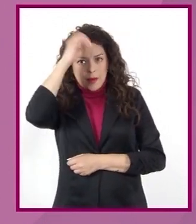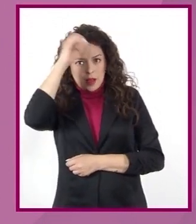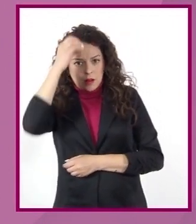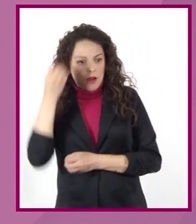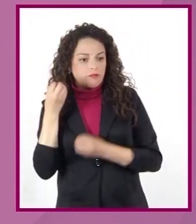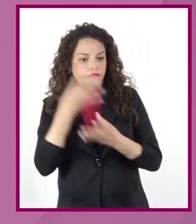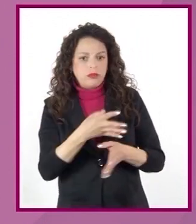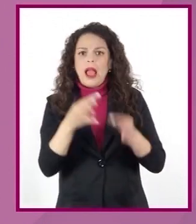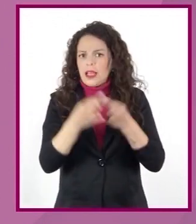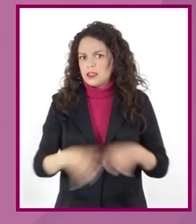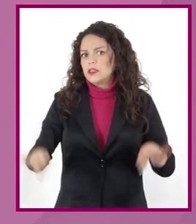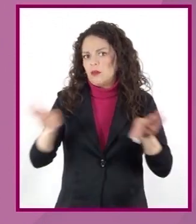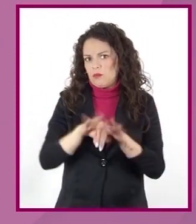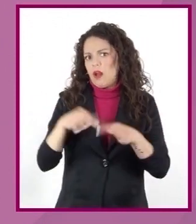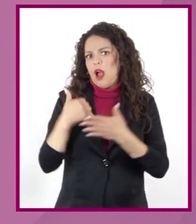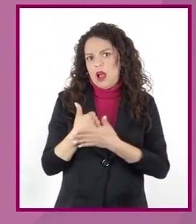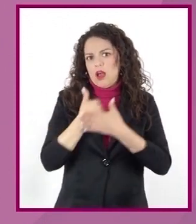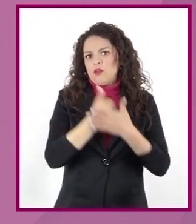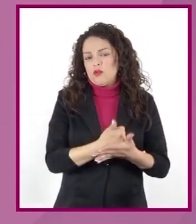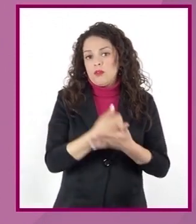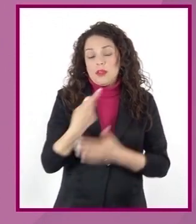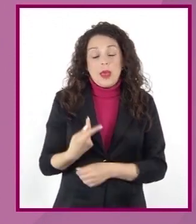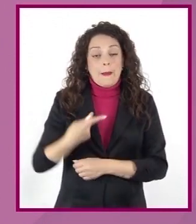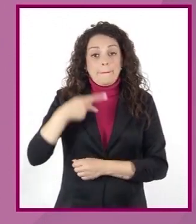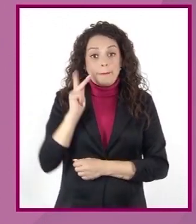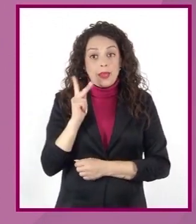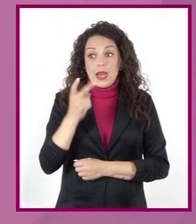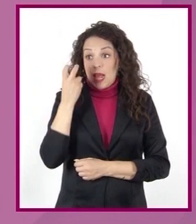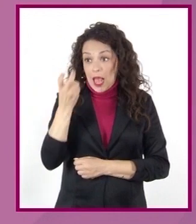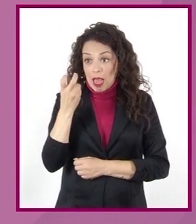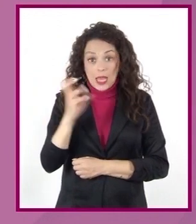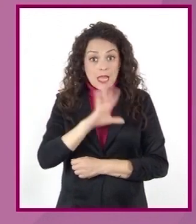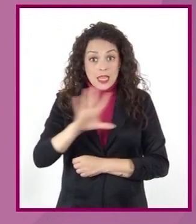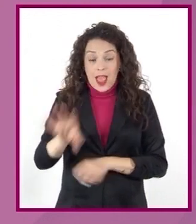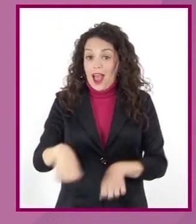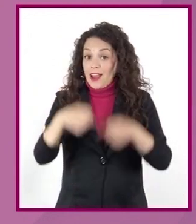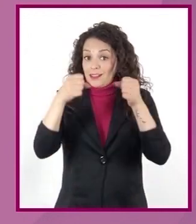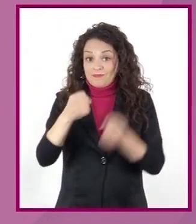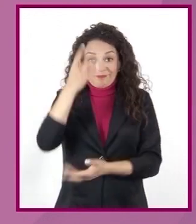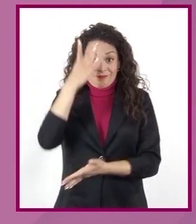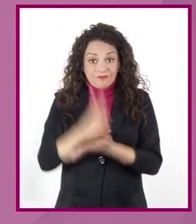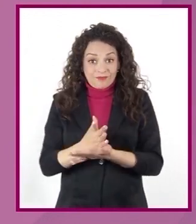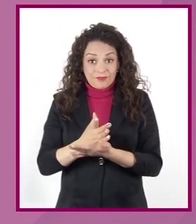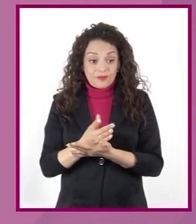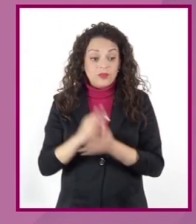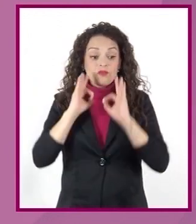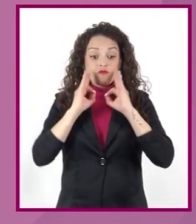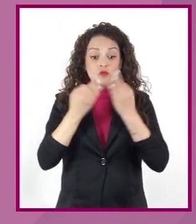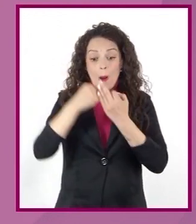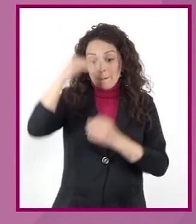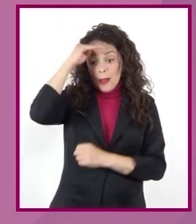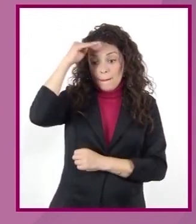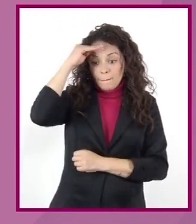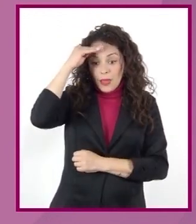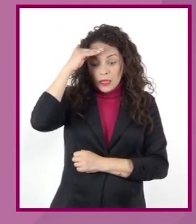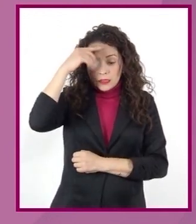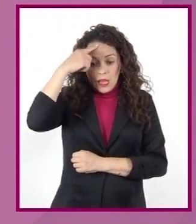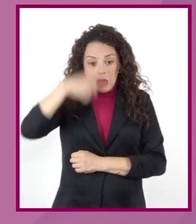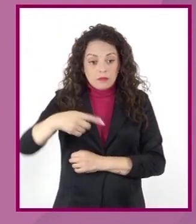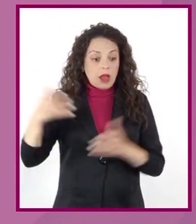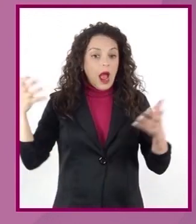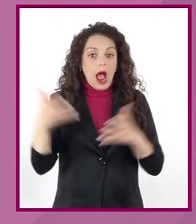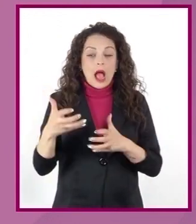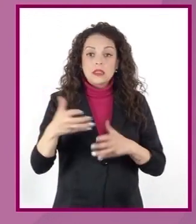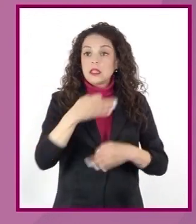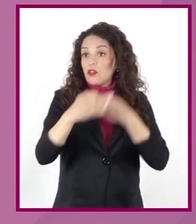importante, pero debemos tener en cuenta que no determinan por completo la forma de pensar y actuar de las y